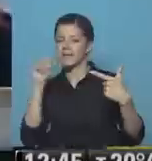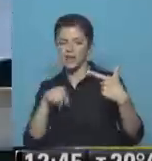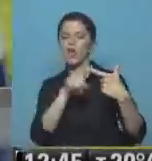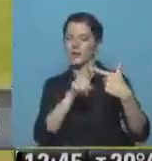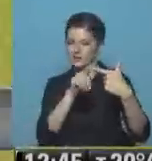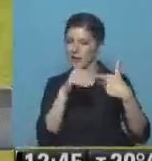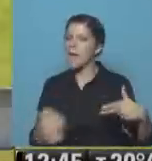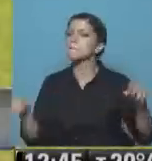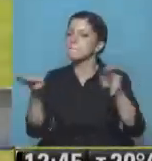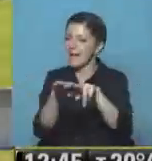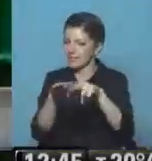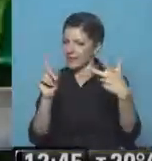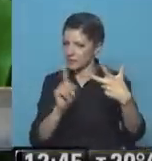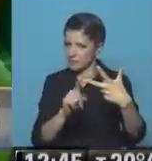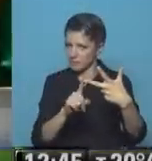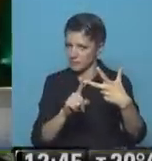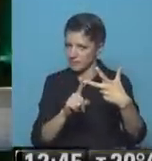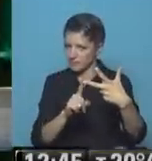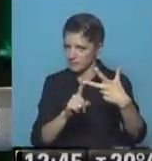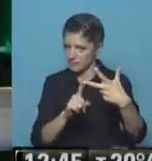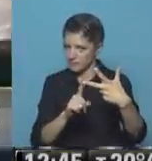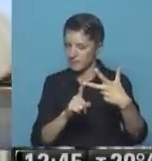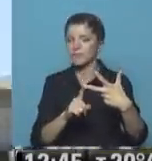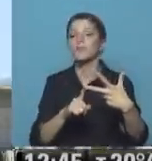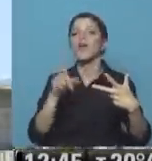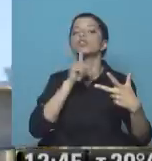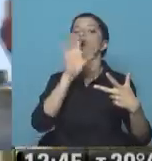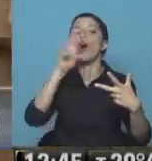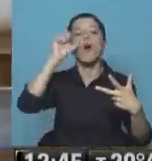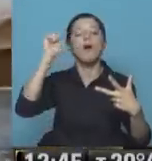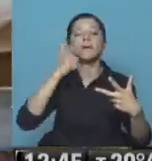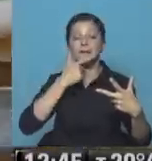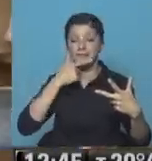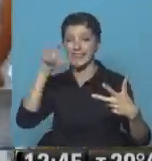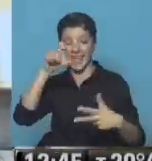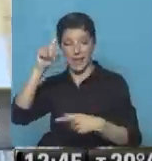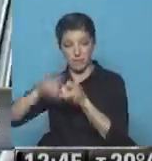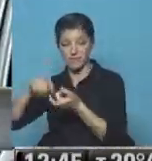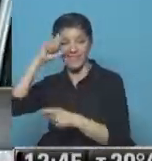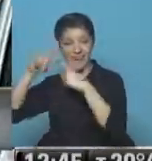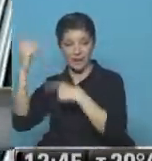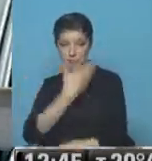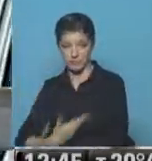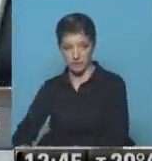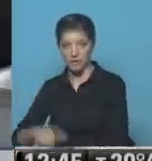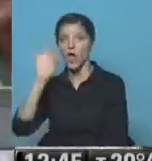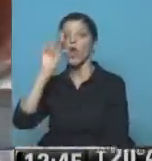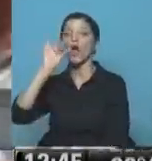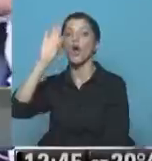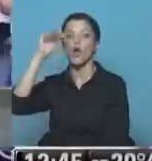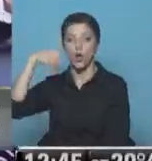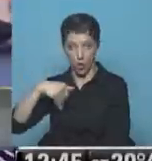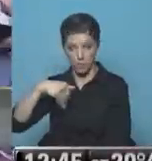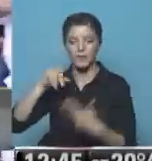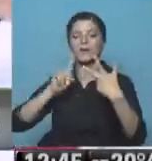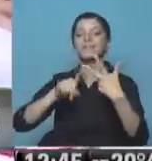Morales de cara a una segunda vuelta, se ubica Sandra Torres, esposa del expresidente Álvaro Colom, candidata de